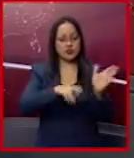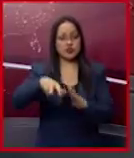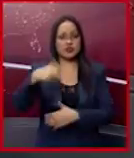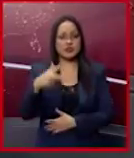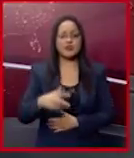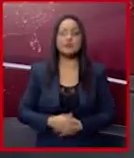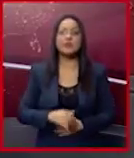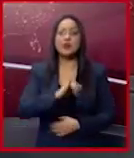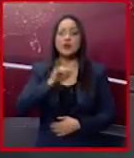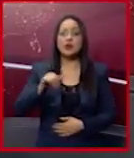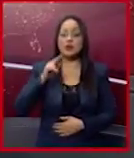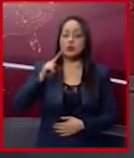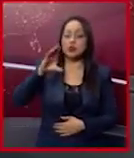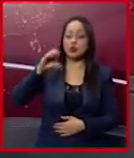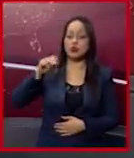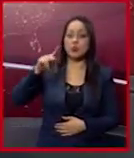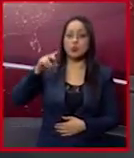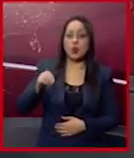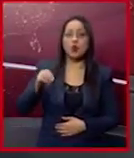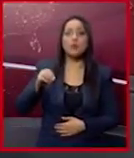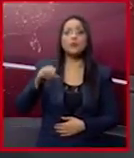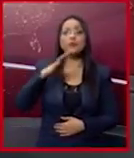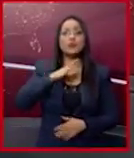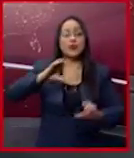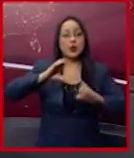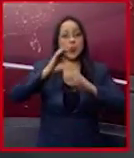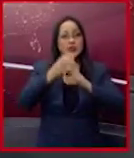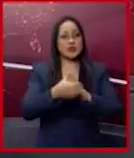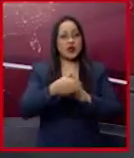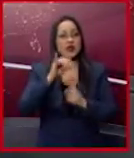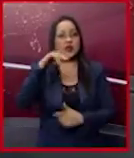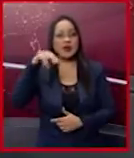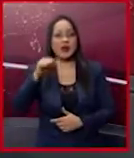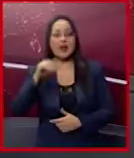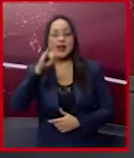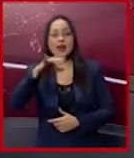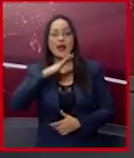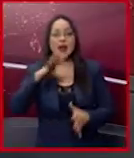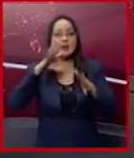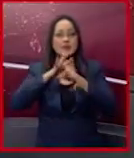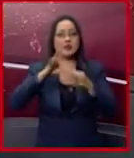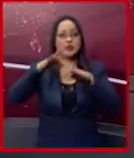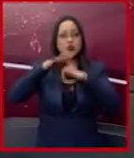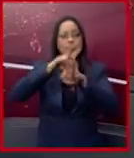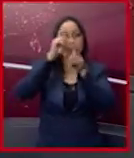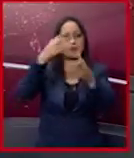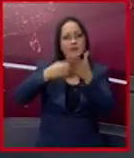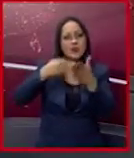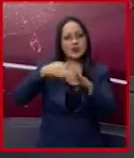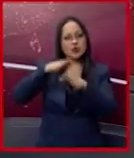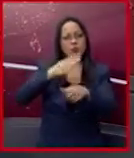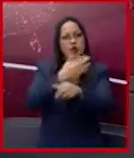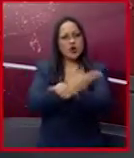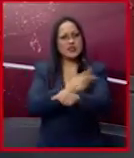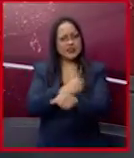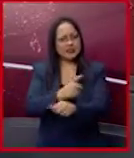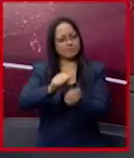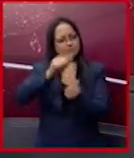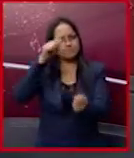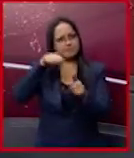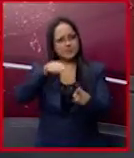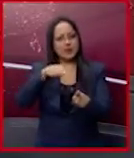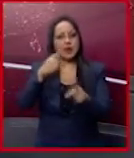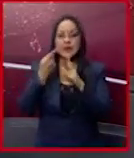de Coordinación Política de la Cámara de Diputados y comisionados del INAI hablaron sobre temas pendientes en materia de transparencia. Quédese con